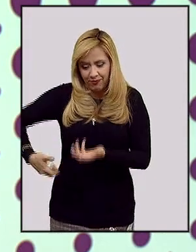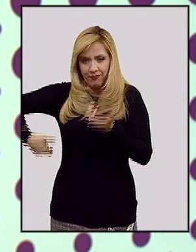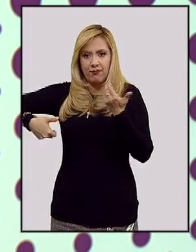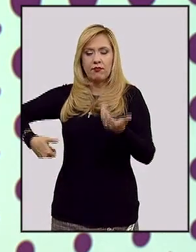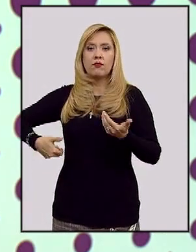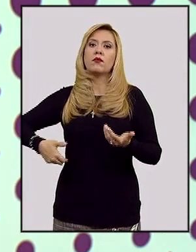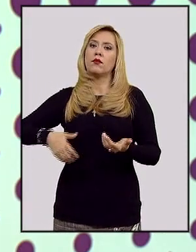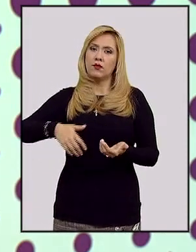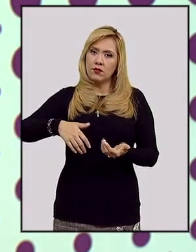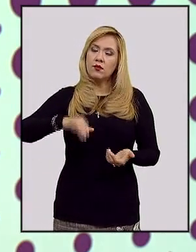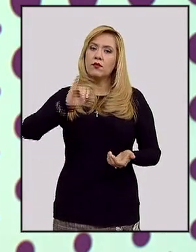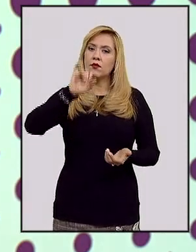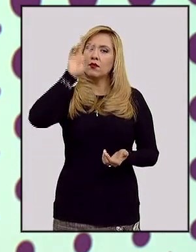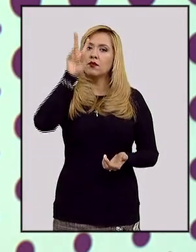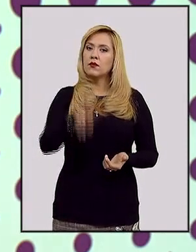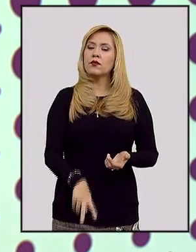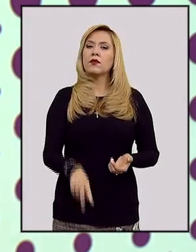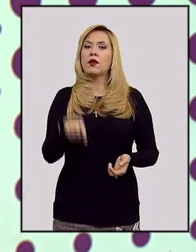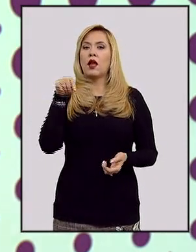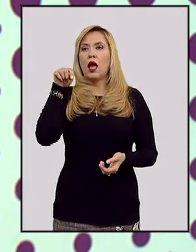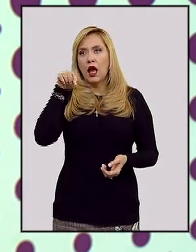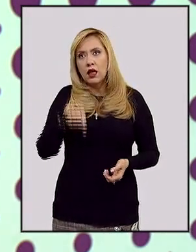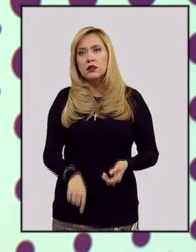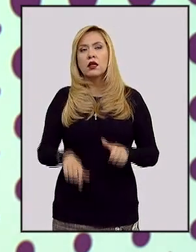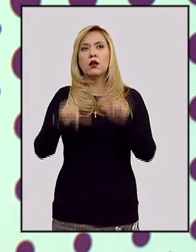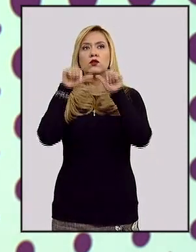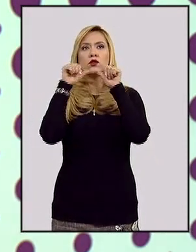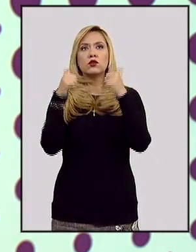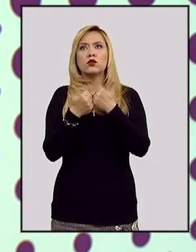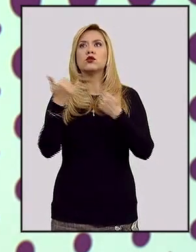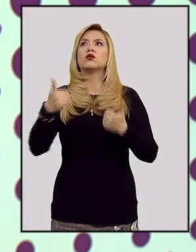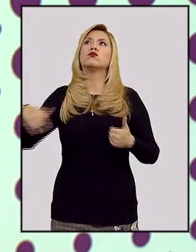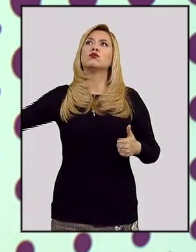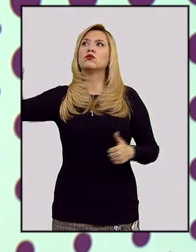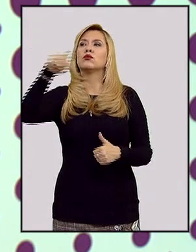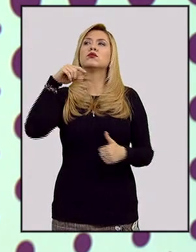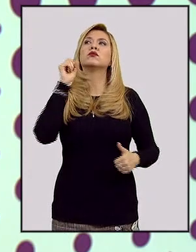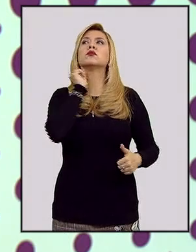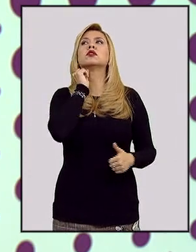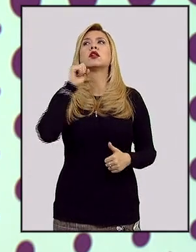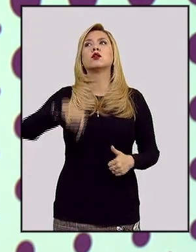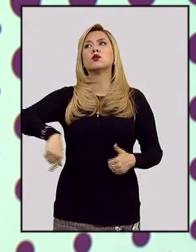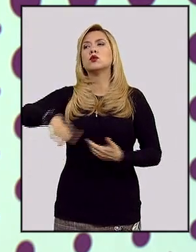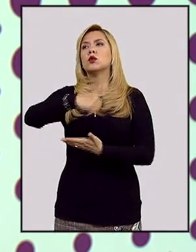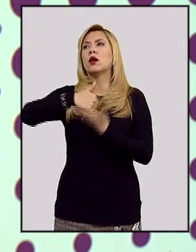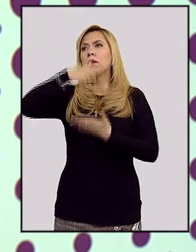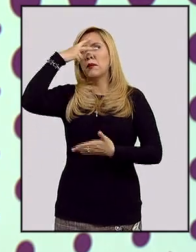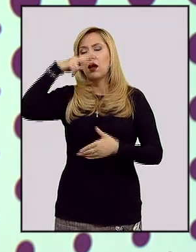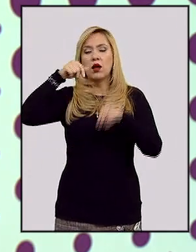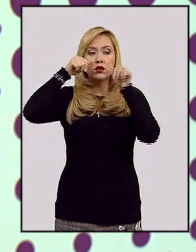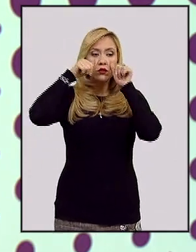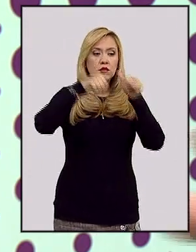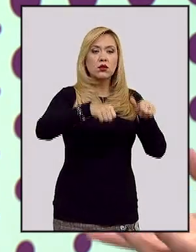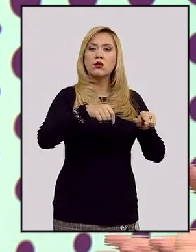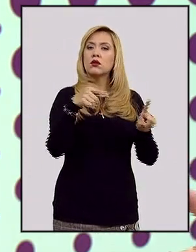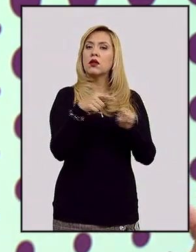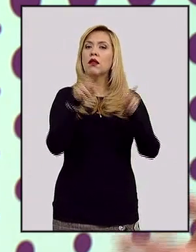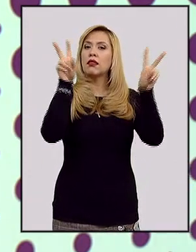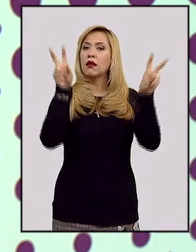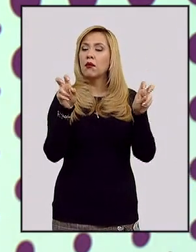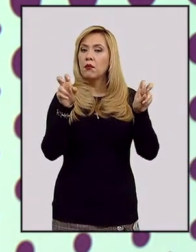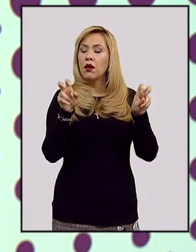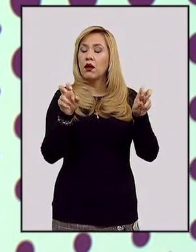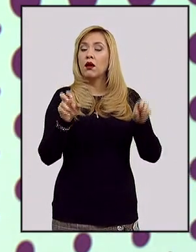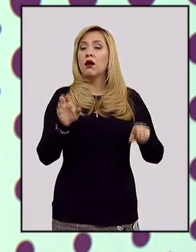que reconocemos desde GIRE, que desde el Congreso de la Ciudad de México se estén atendiendo estas problemáticas y que es justo